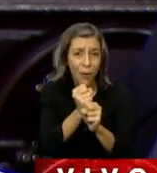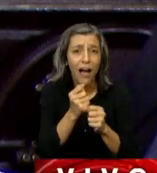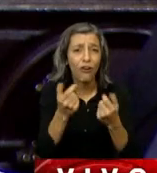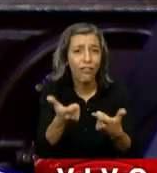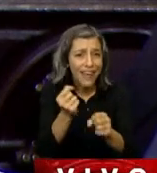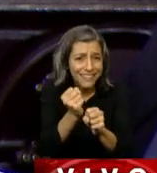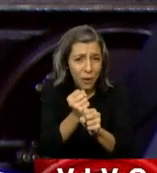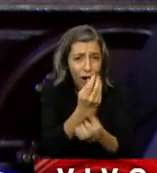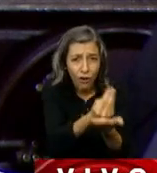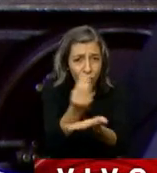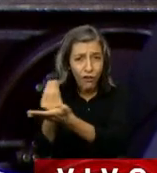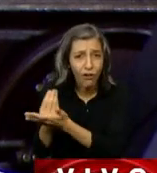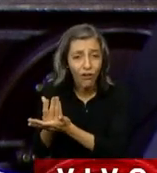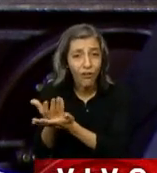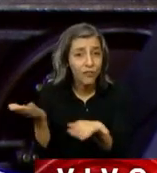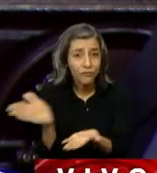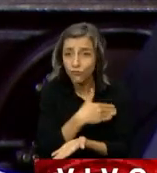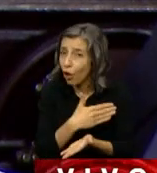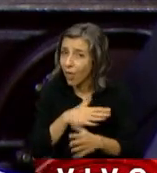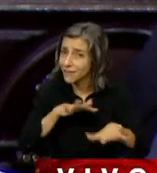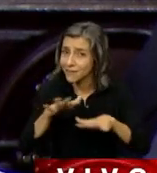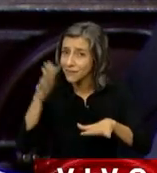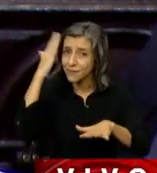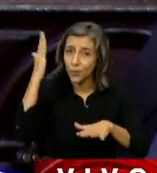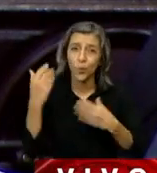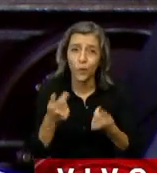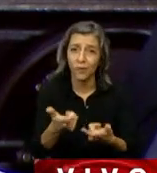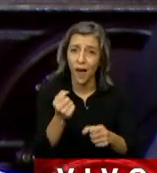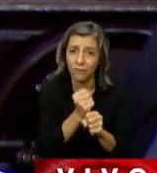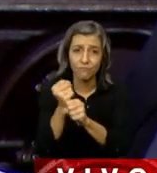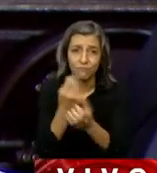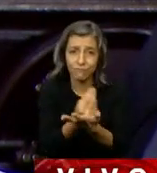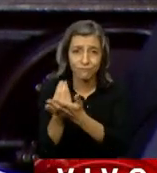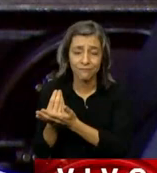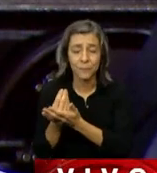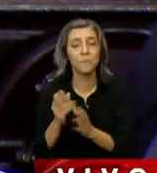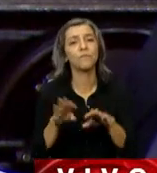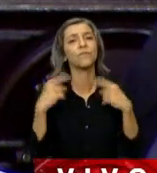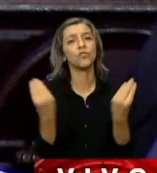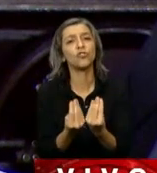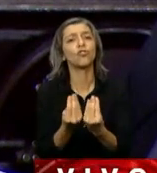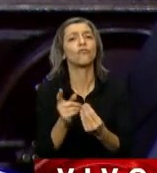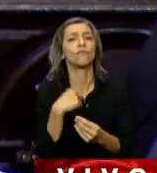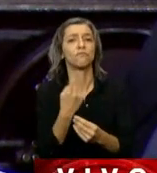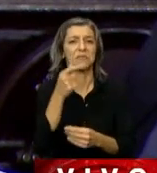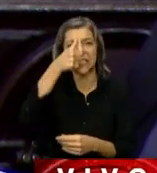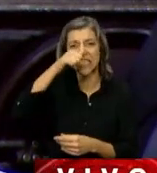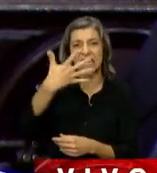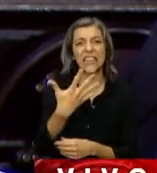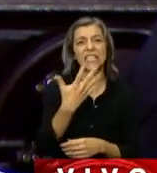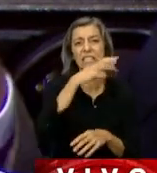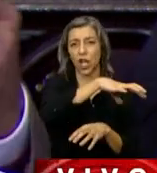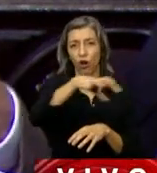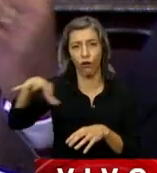las actividades culturales. Respecto de las bibliotecas populares, tenemos alrededor de 65 y la mitad más o menos están